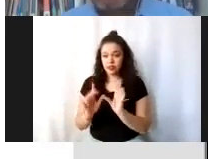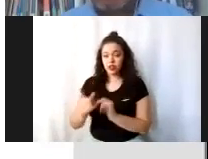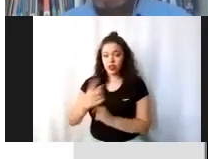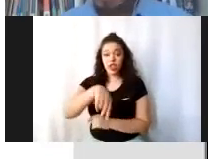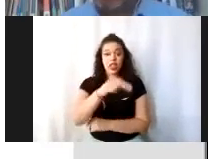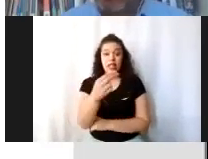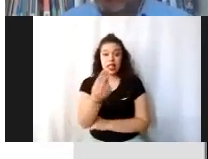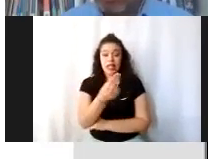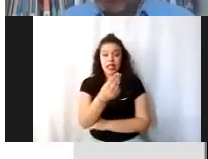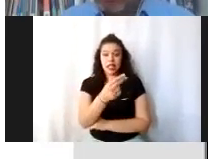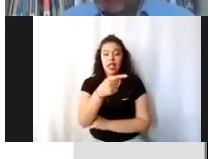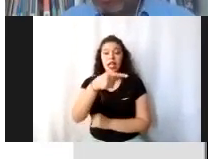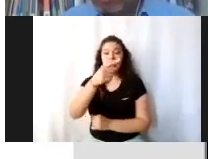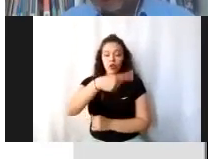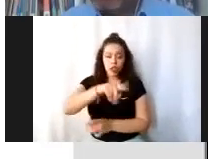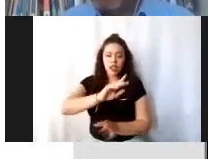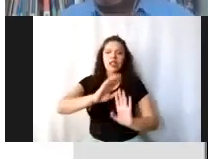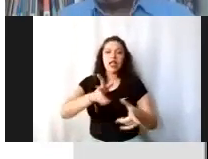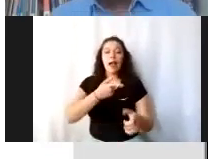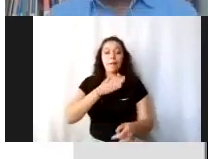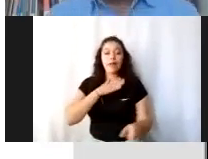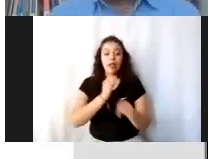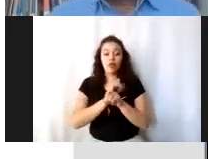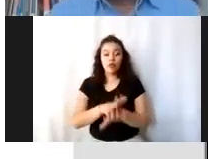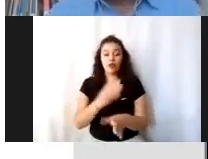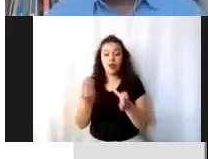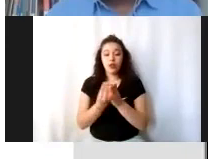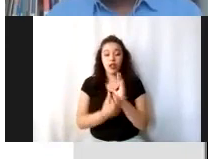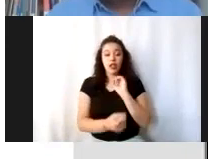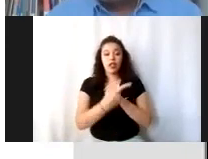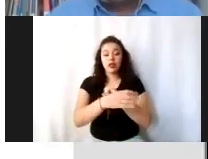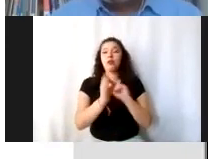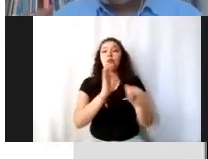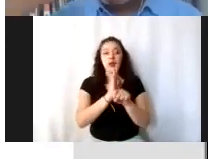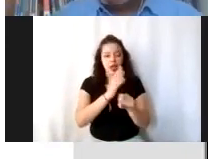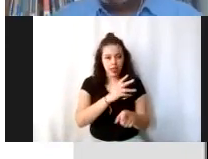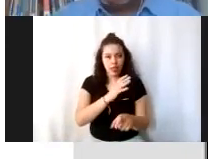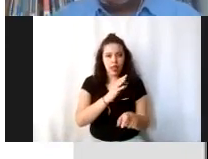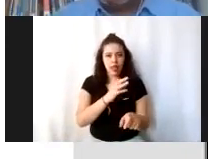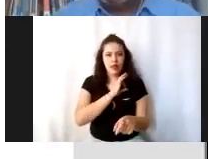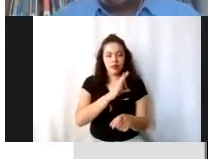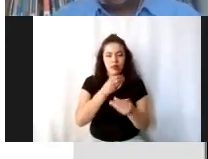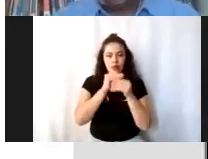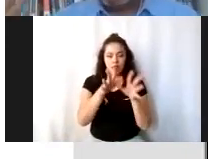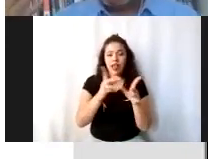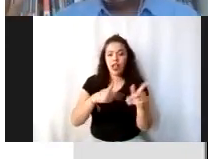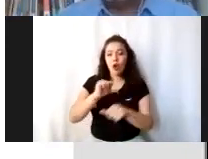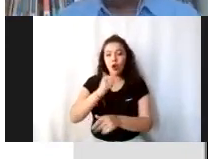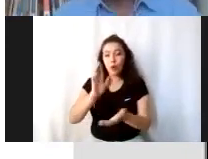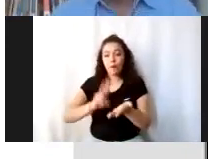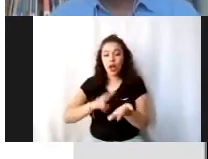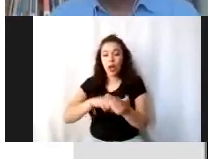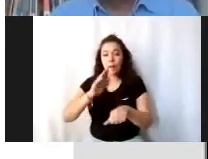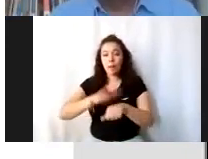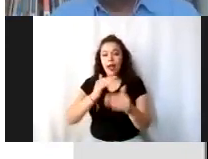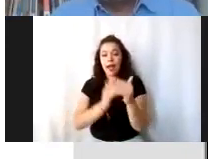ustedes están exceptuados de proteger mis datos. ¿Por qué? Porque hay un valor que está encima de ese, que es el